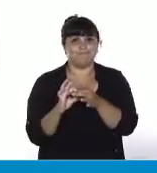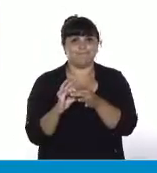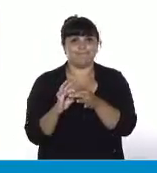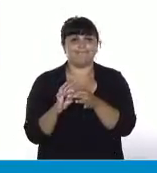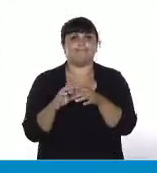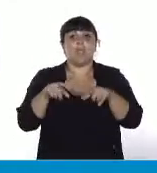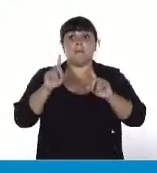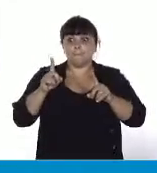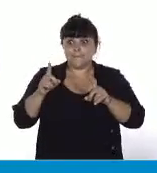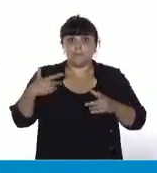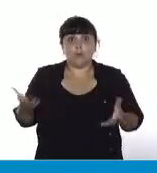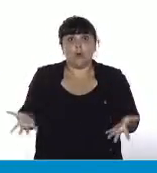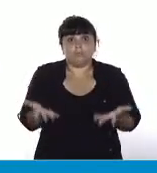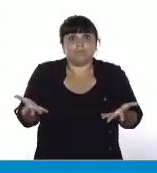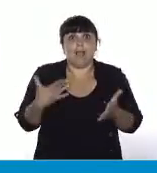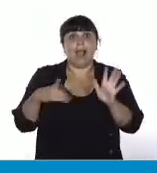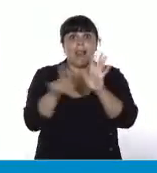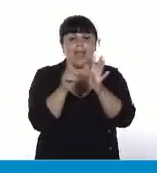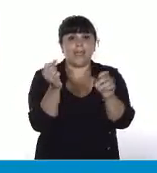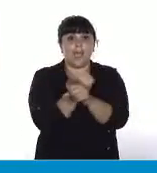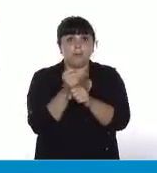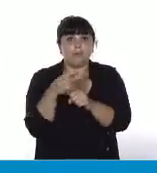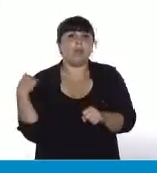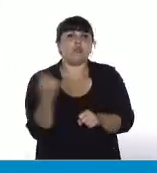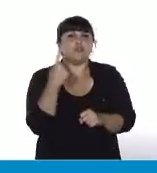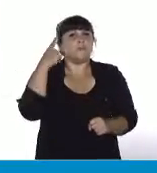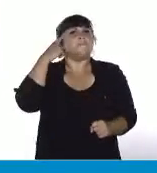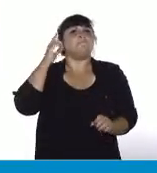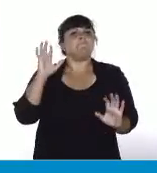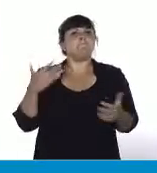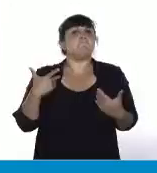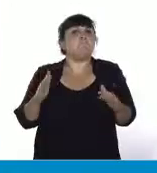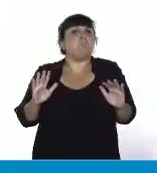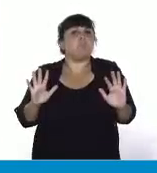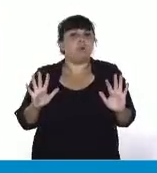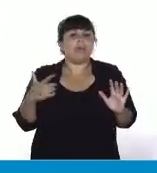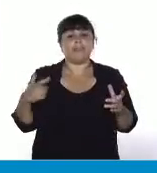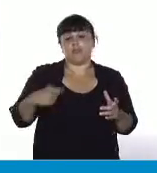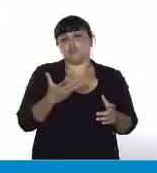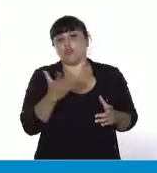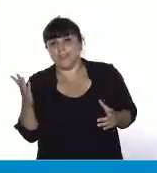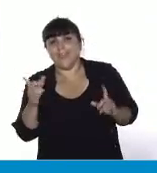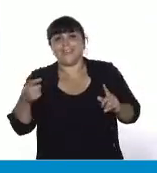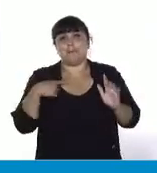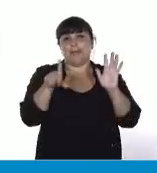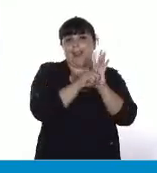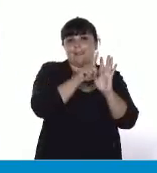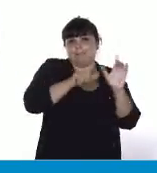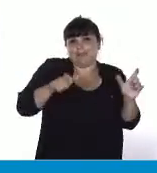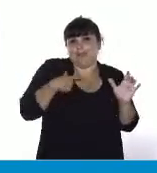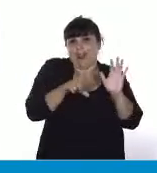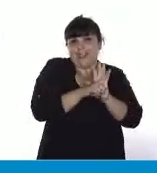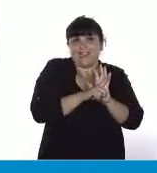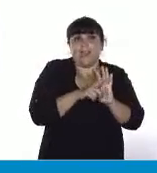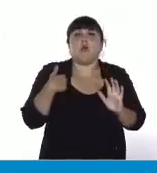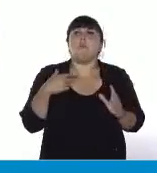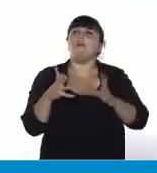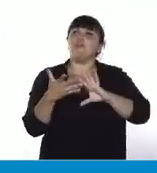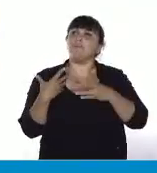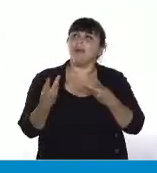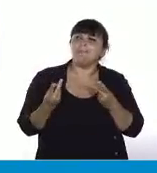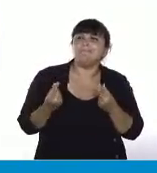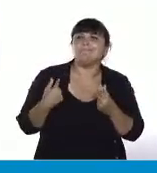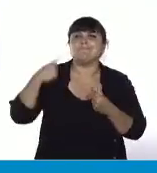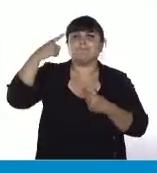esta iniciativa lo que esperamos es que como legisladores y la sociedad en general logremos ser más sensibles, mucho